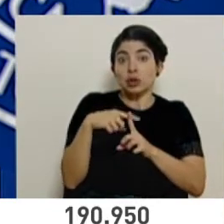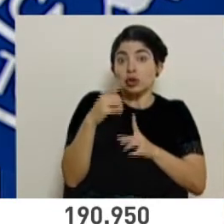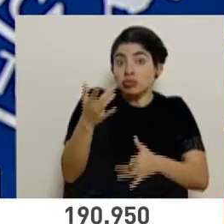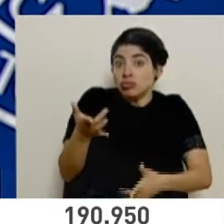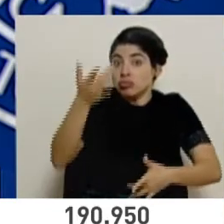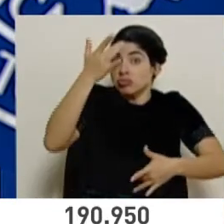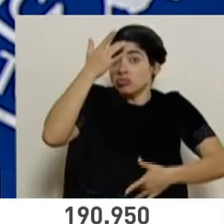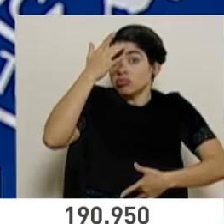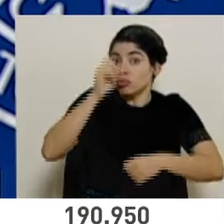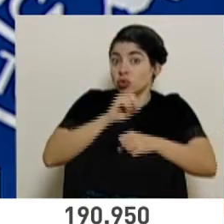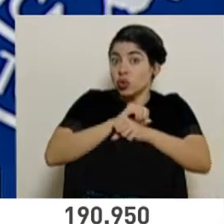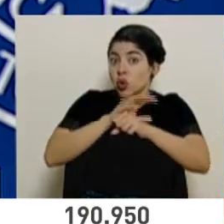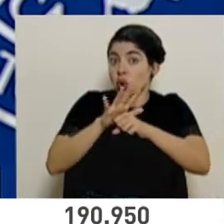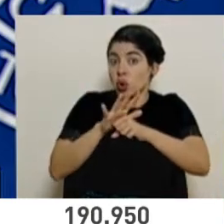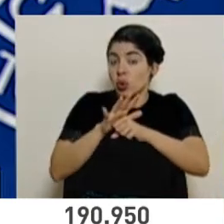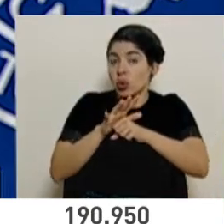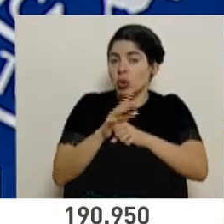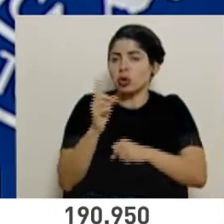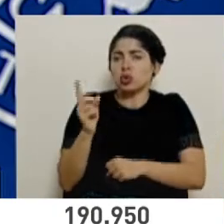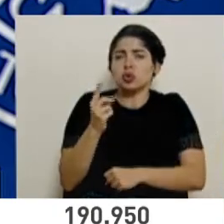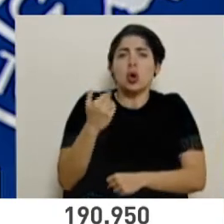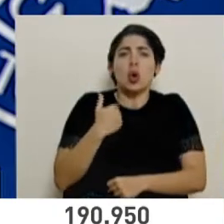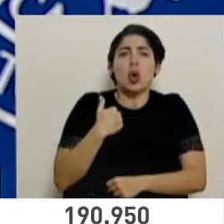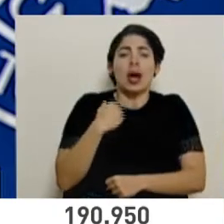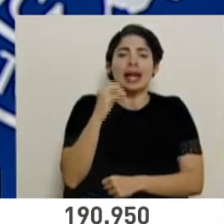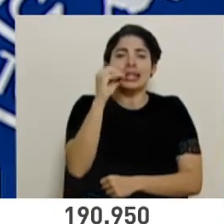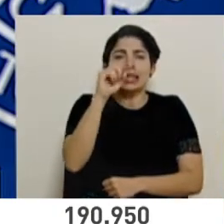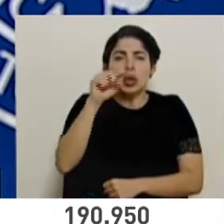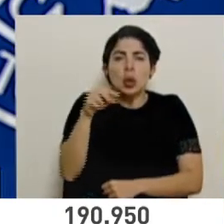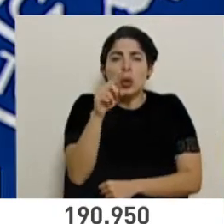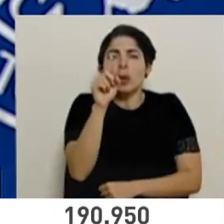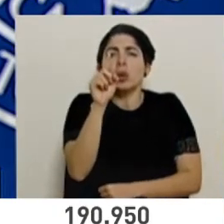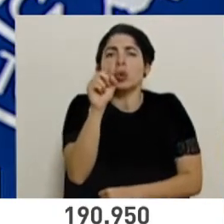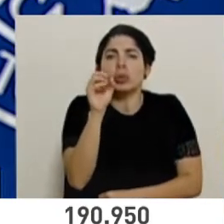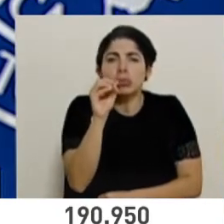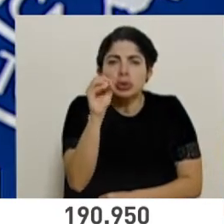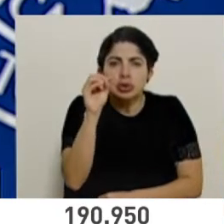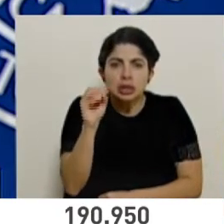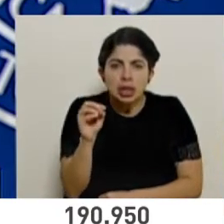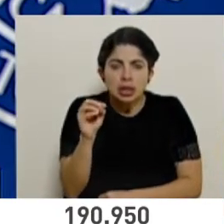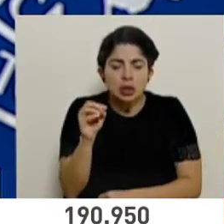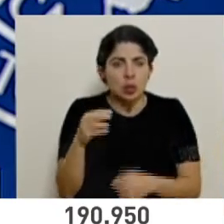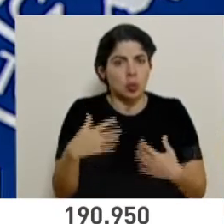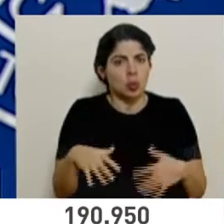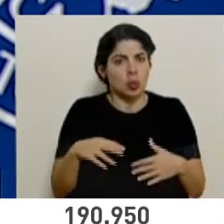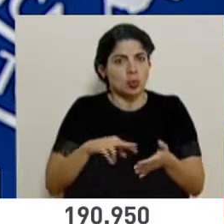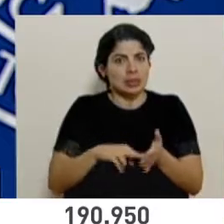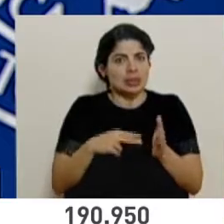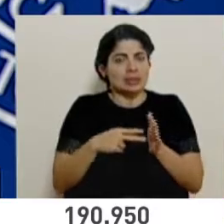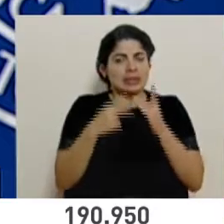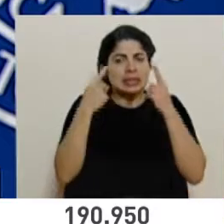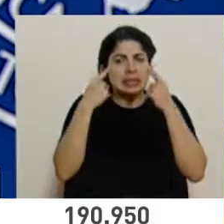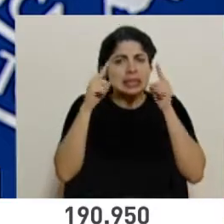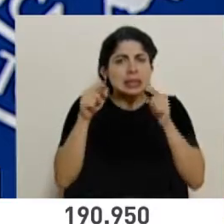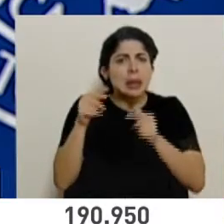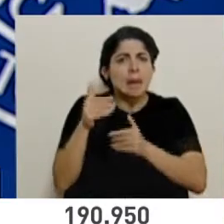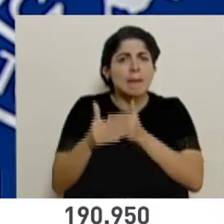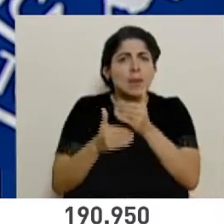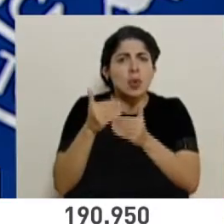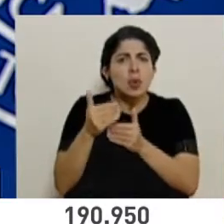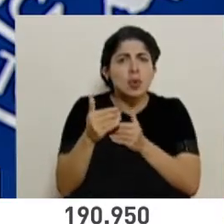positivos COVID-19 hay tan solo un 0.1%. Entonces, la clave del éxito de este